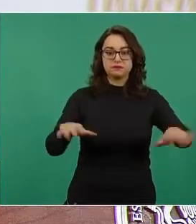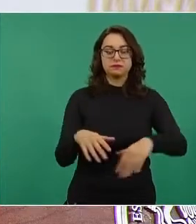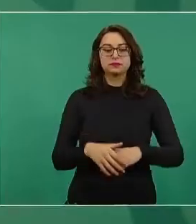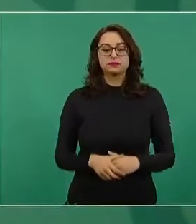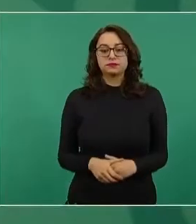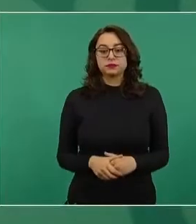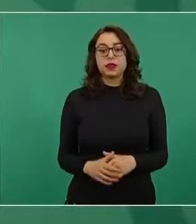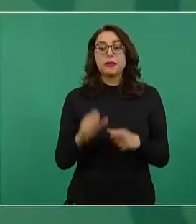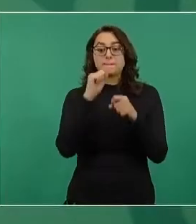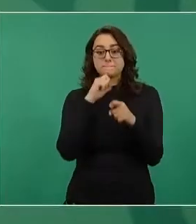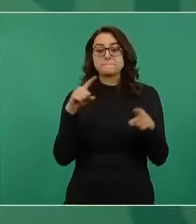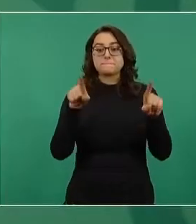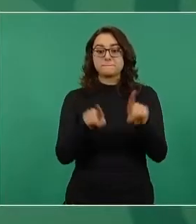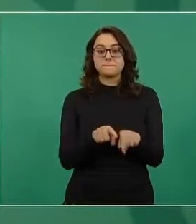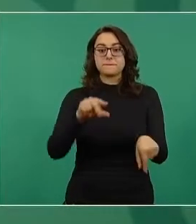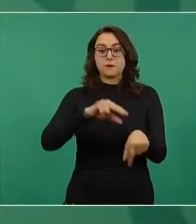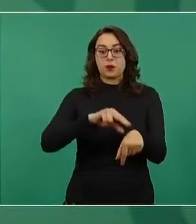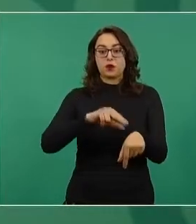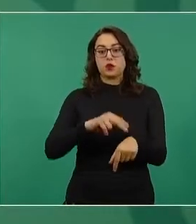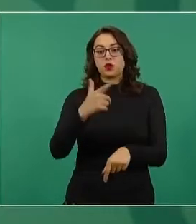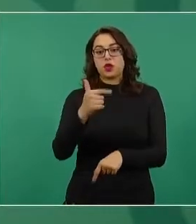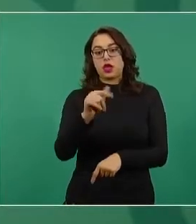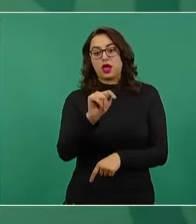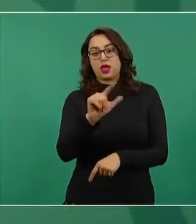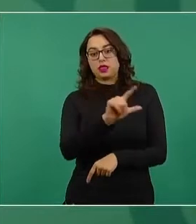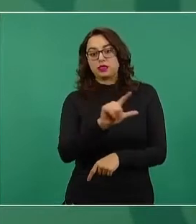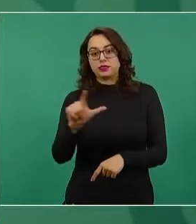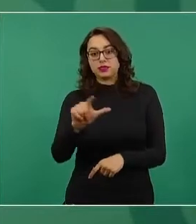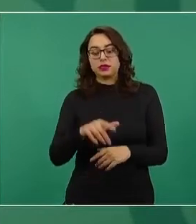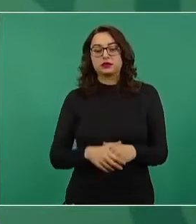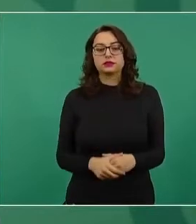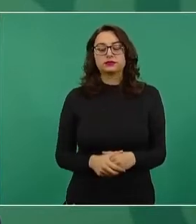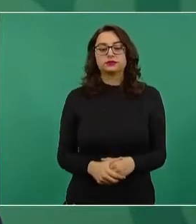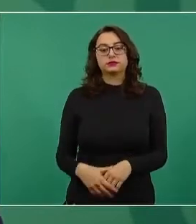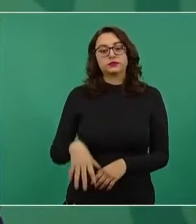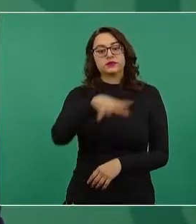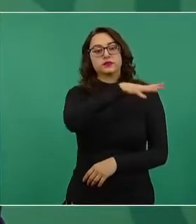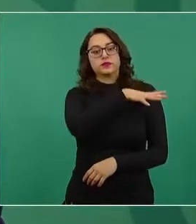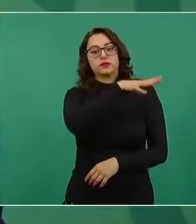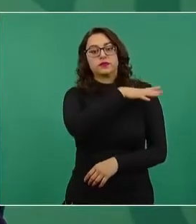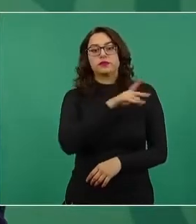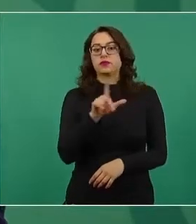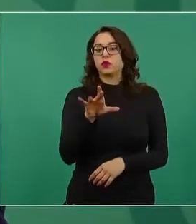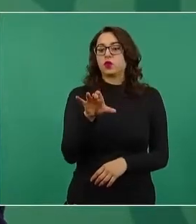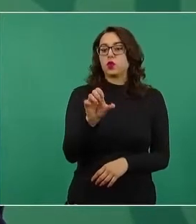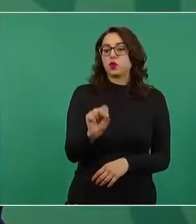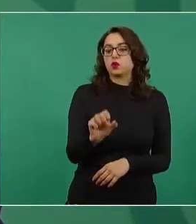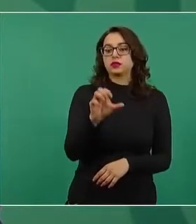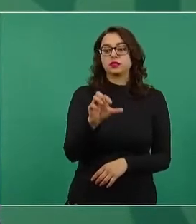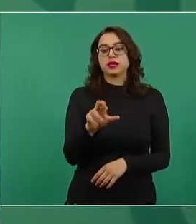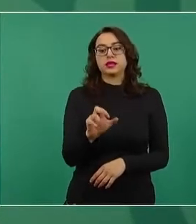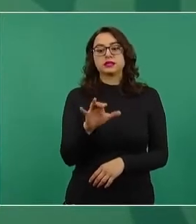el doctor Hugo López-Gatell, el general Luis Crescencio Sandoval y Marcelo Ebrard.